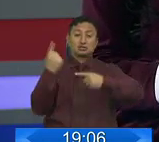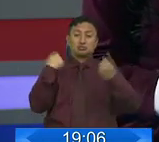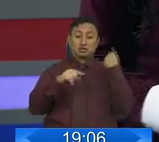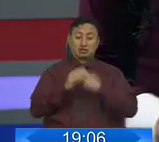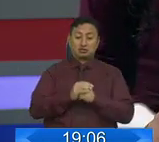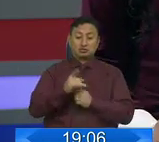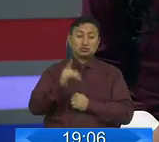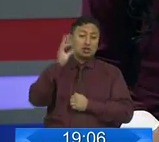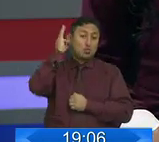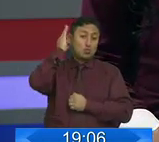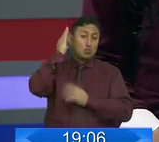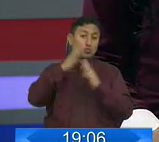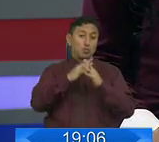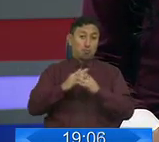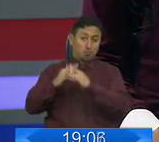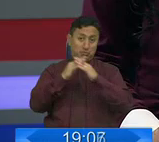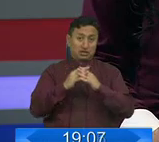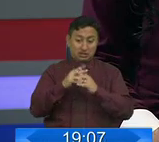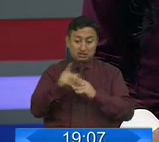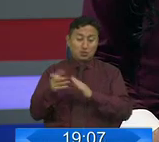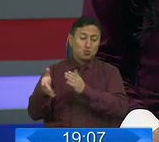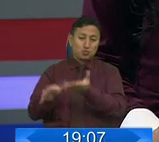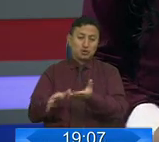mujer estadounidense está entre las víctimas.